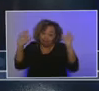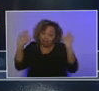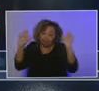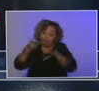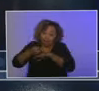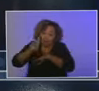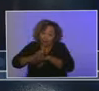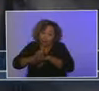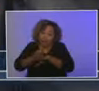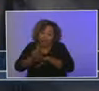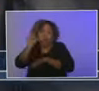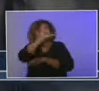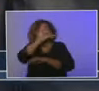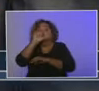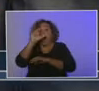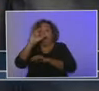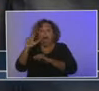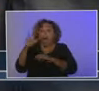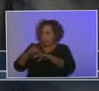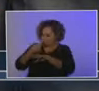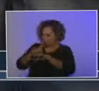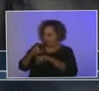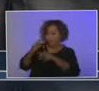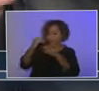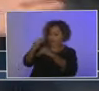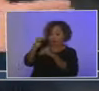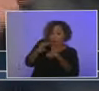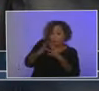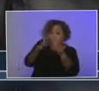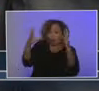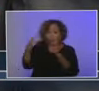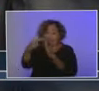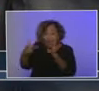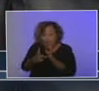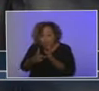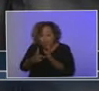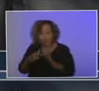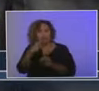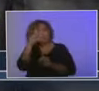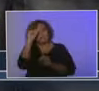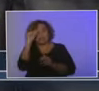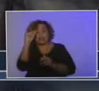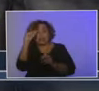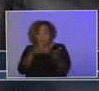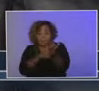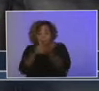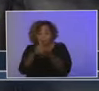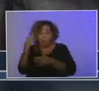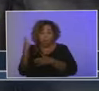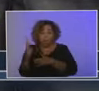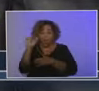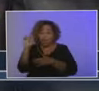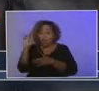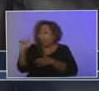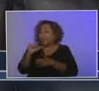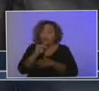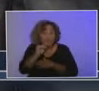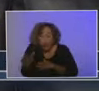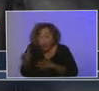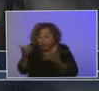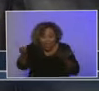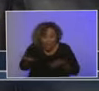Eso no se le puso a ningún estado, se le pone a Puerto Rico, y ahora mismo tú tienes la gente habla de 20 billones de dólares para Puerto Rico. La realidad es que no están los 20